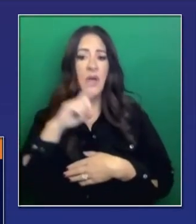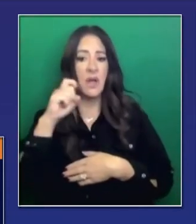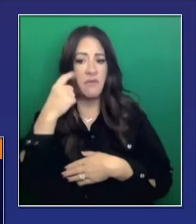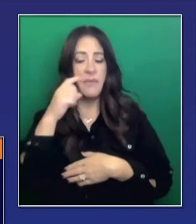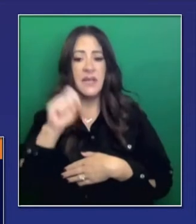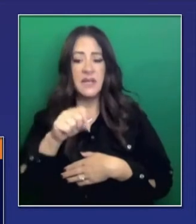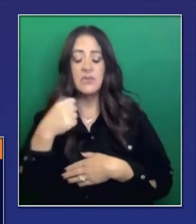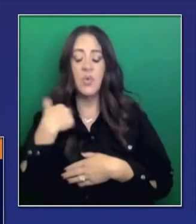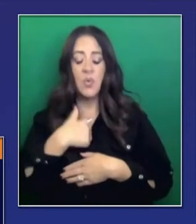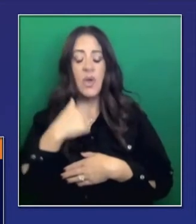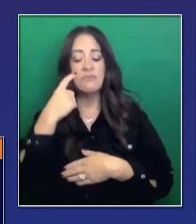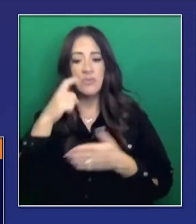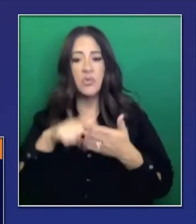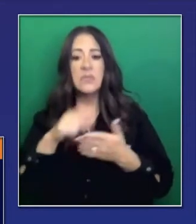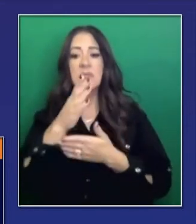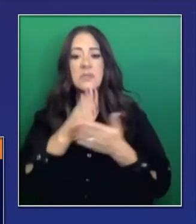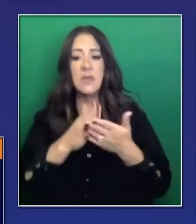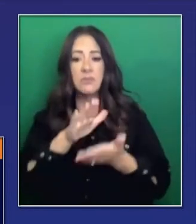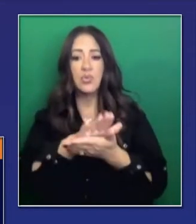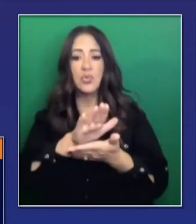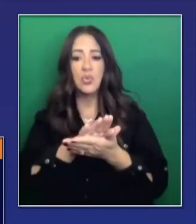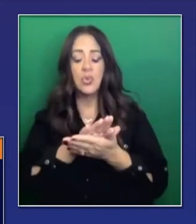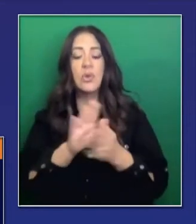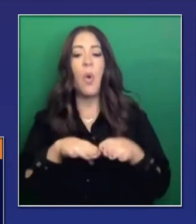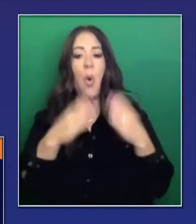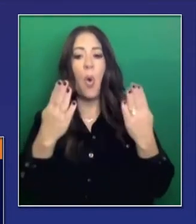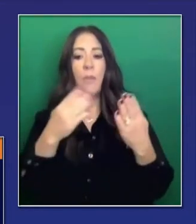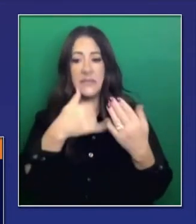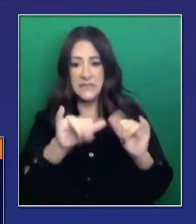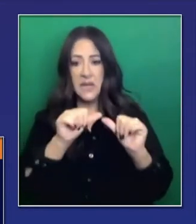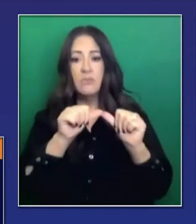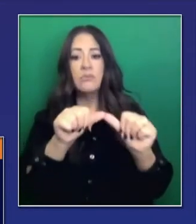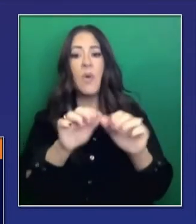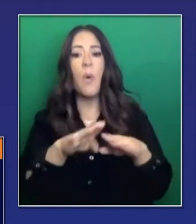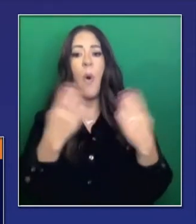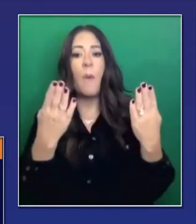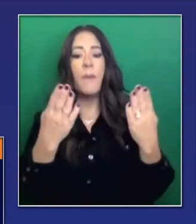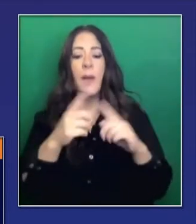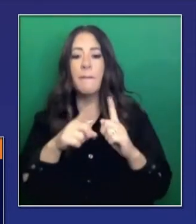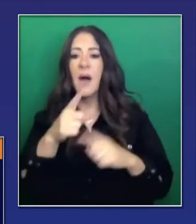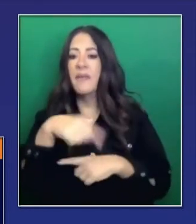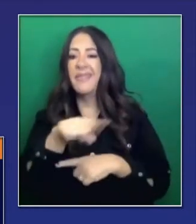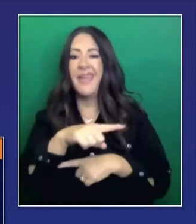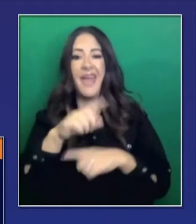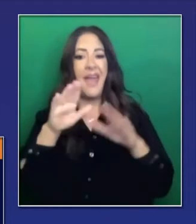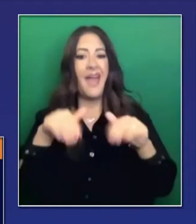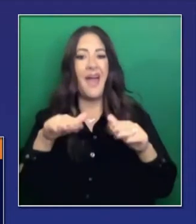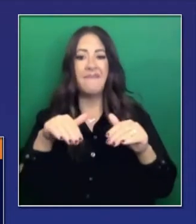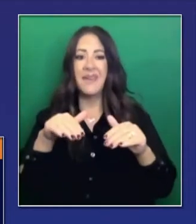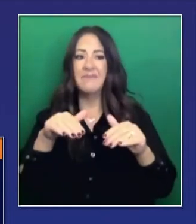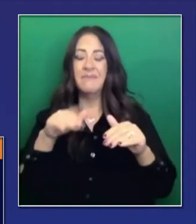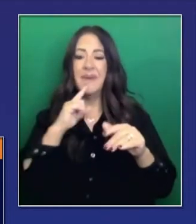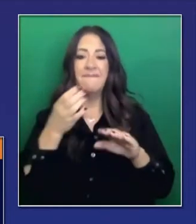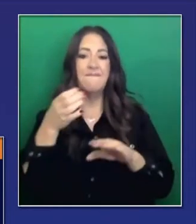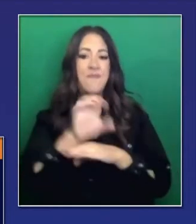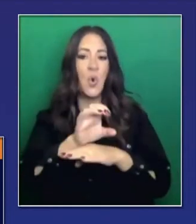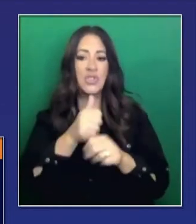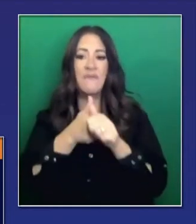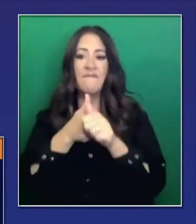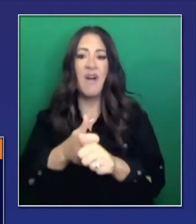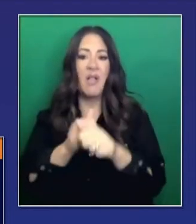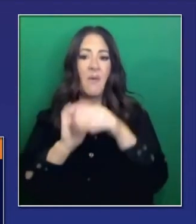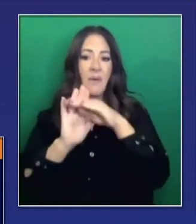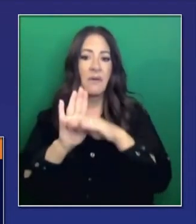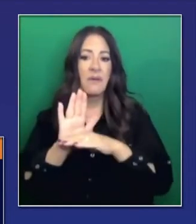hay algunas escuelas que han reabierto, que siguen reabiertas y que simplemente no están aplicando estas pautas, que